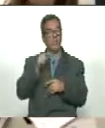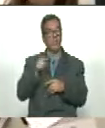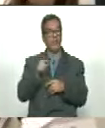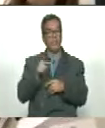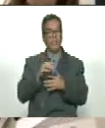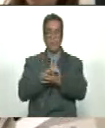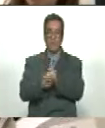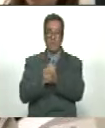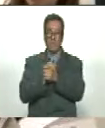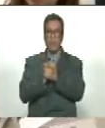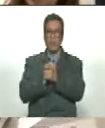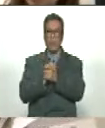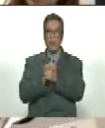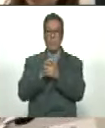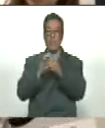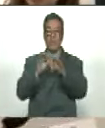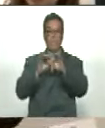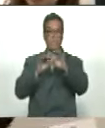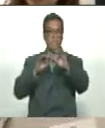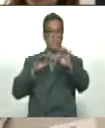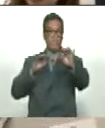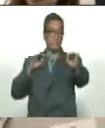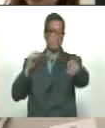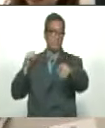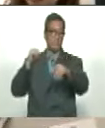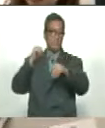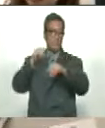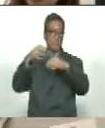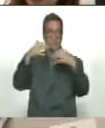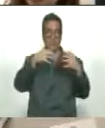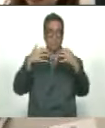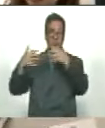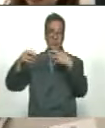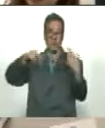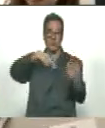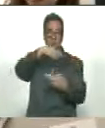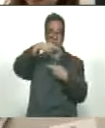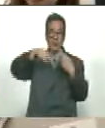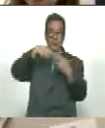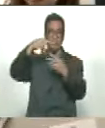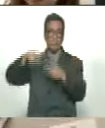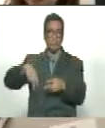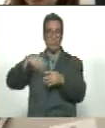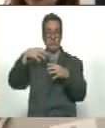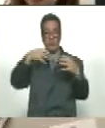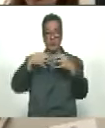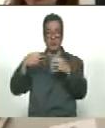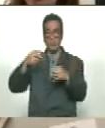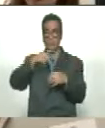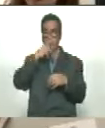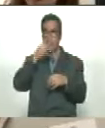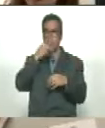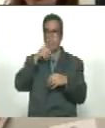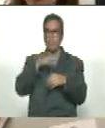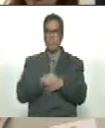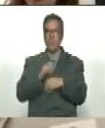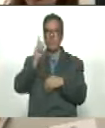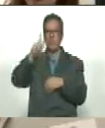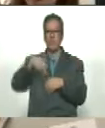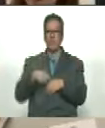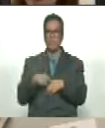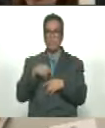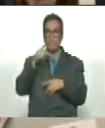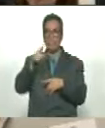un compañero de una larga trayectoria de lucha revolucionaria, de lucha política, que además